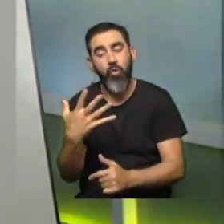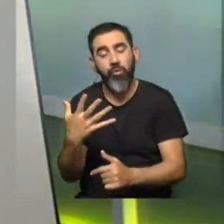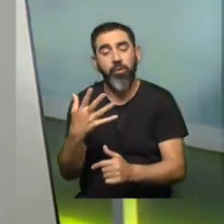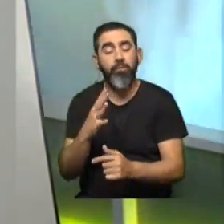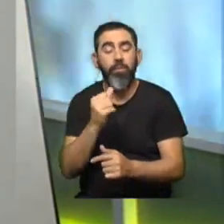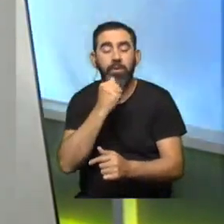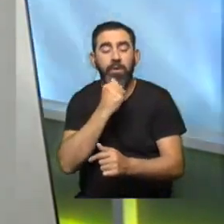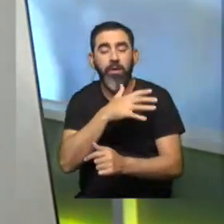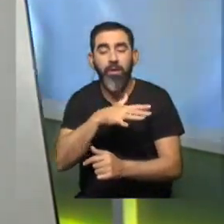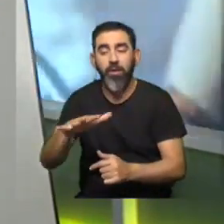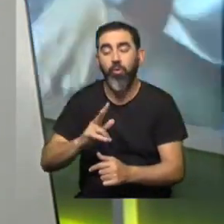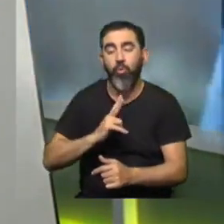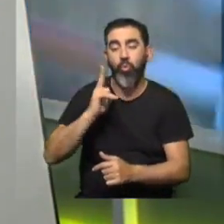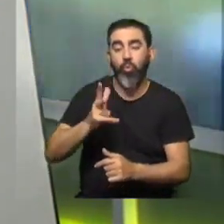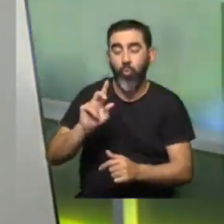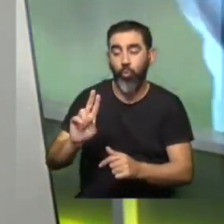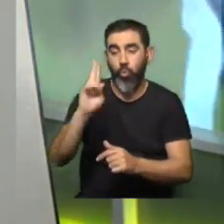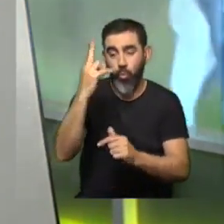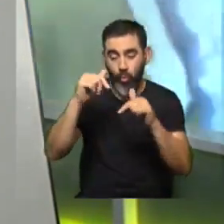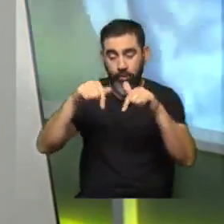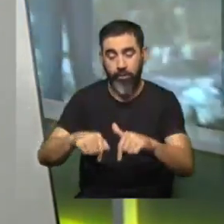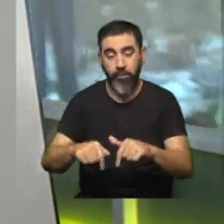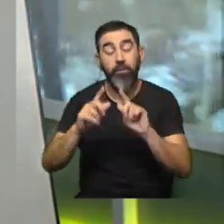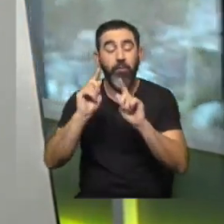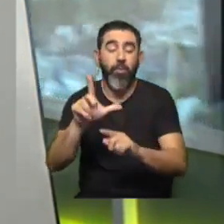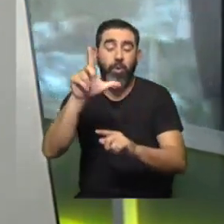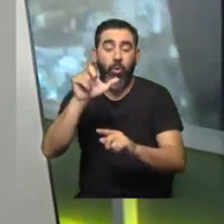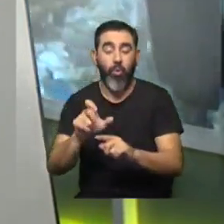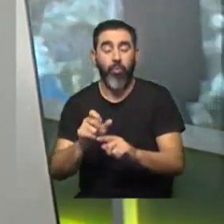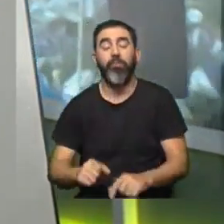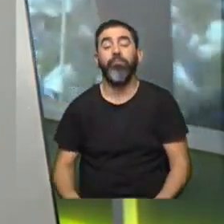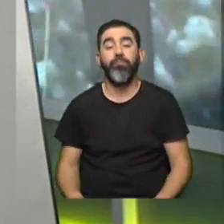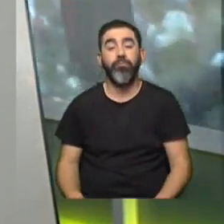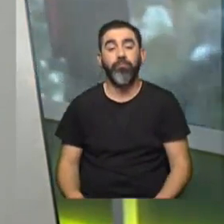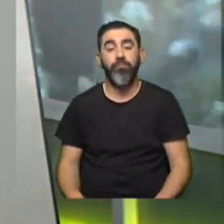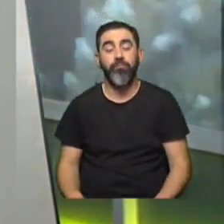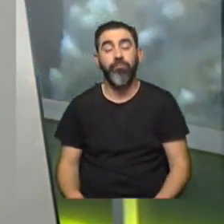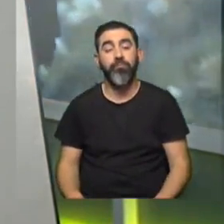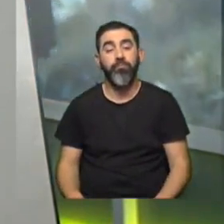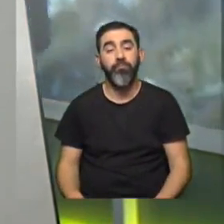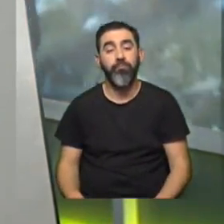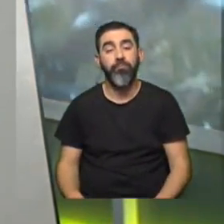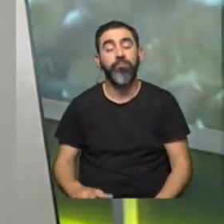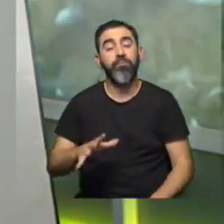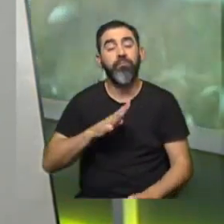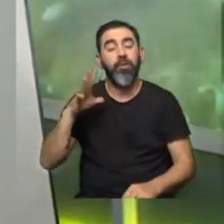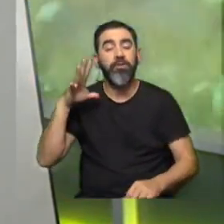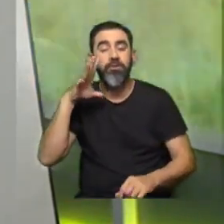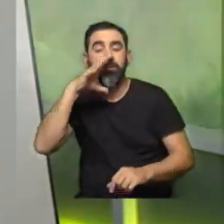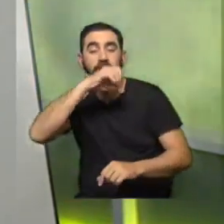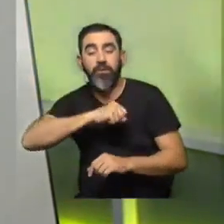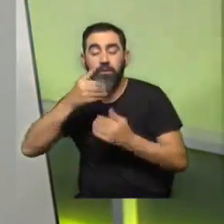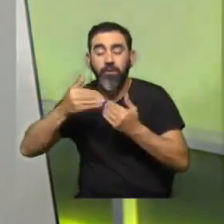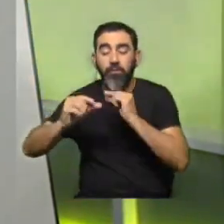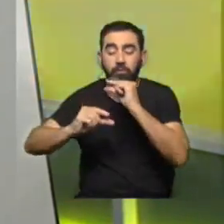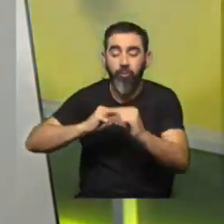historia humana de nuestro país. Y, por supuesto, como decíamos al arranque, de los misteriosos cairnes que tienen secretos que están comenzando